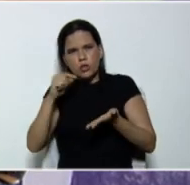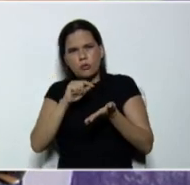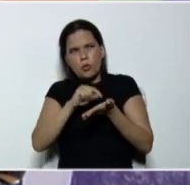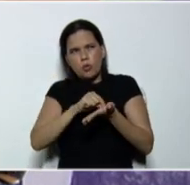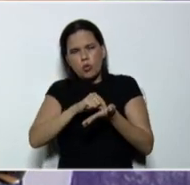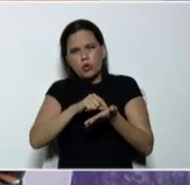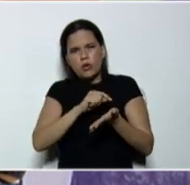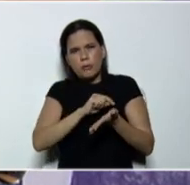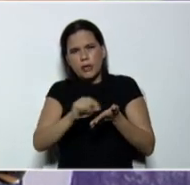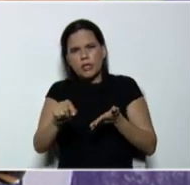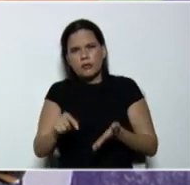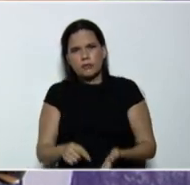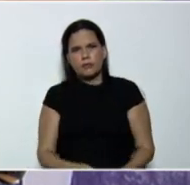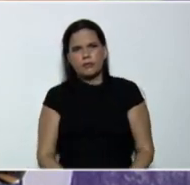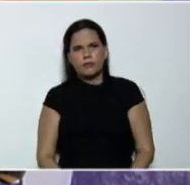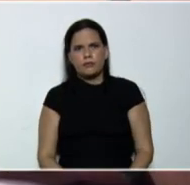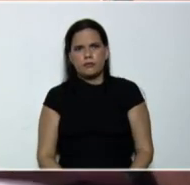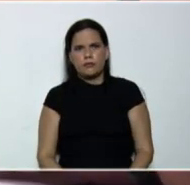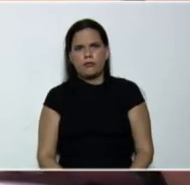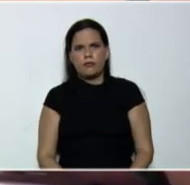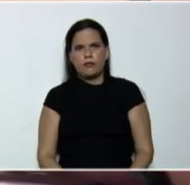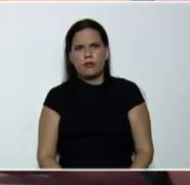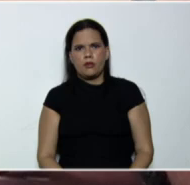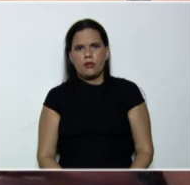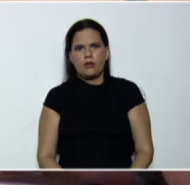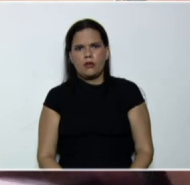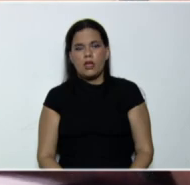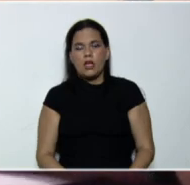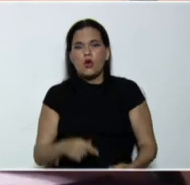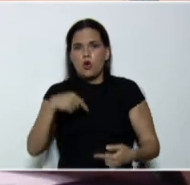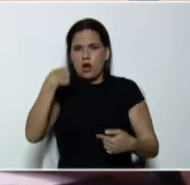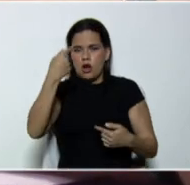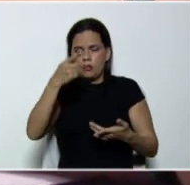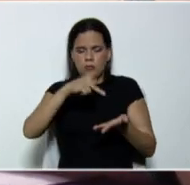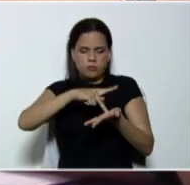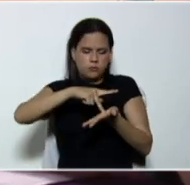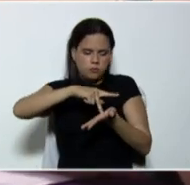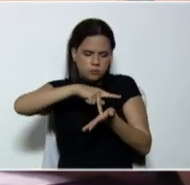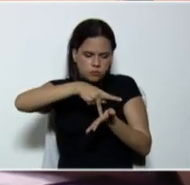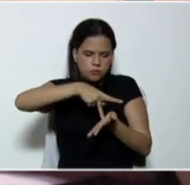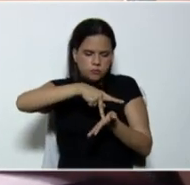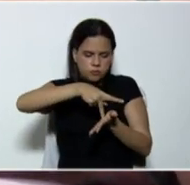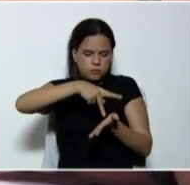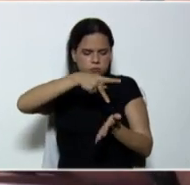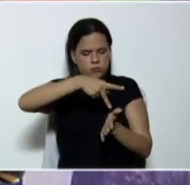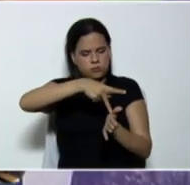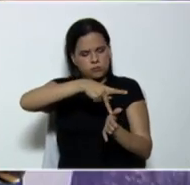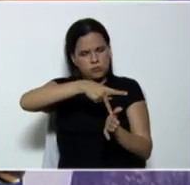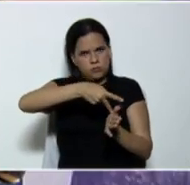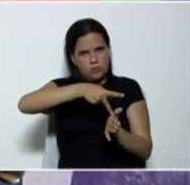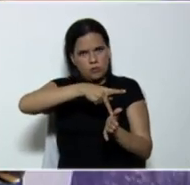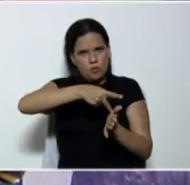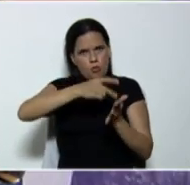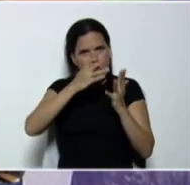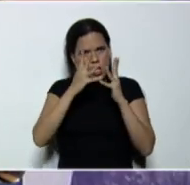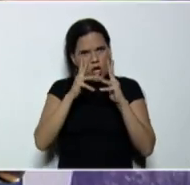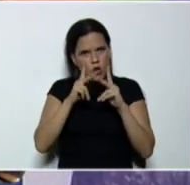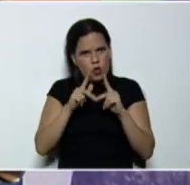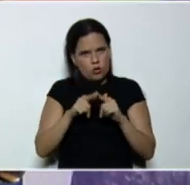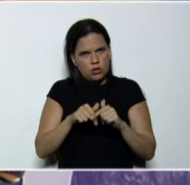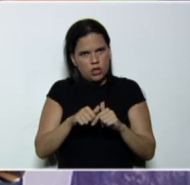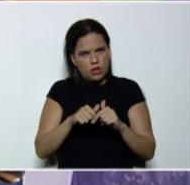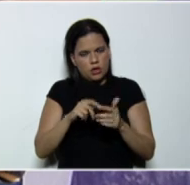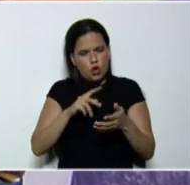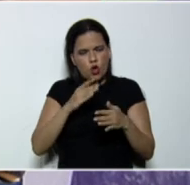marqué y con la punta de grafito o de lápiz voy a cortar la